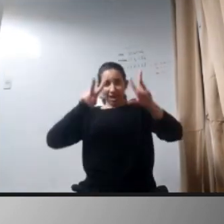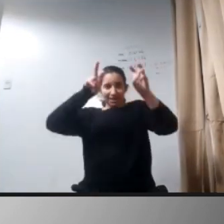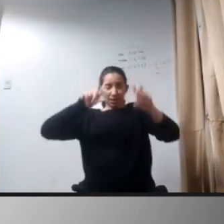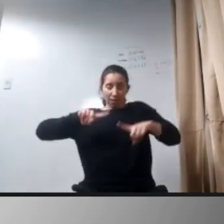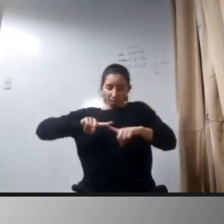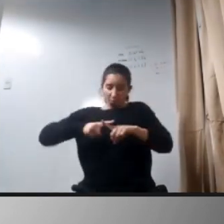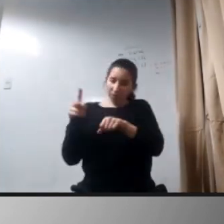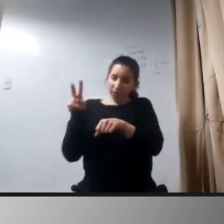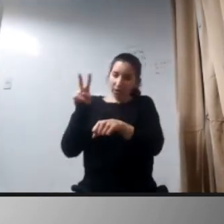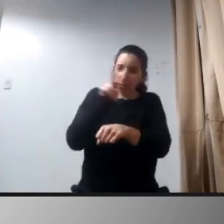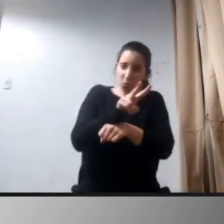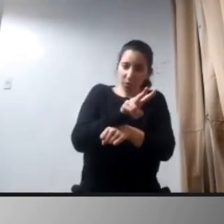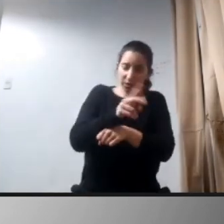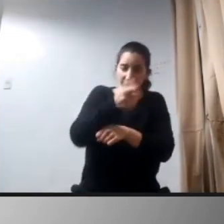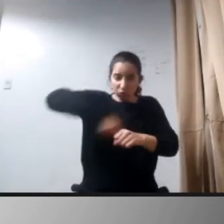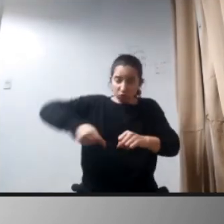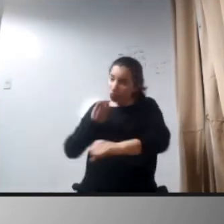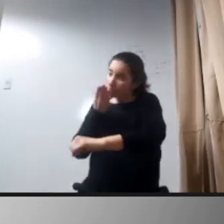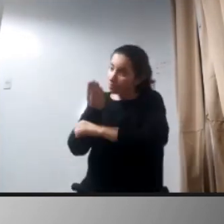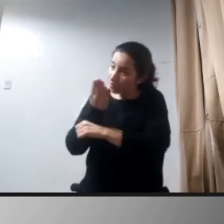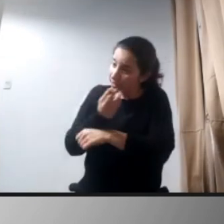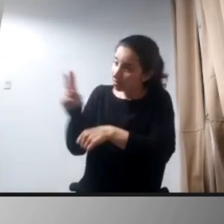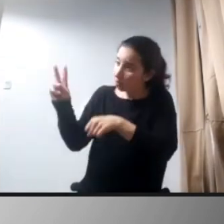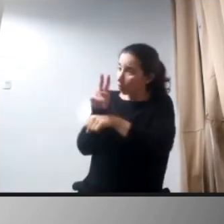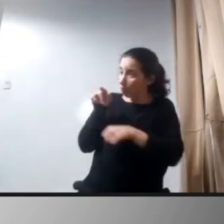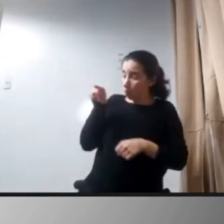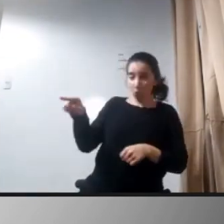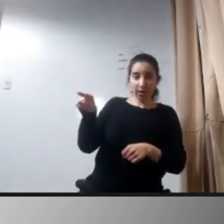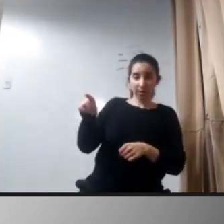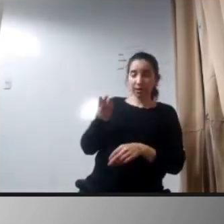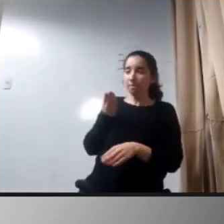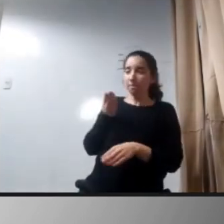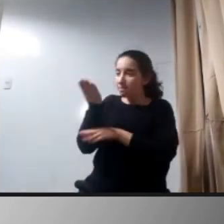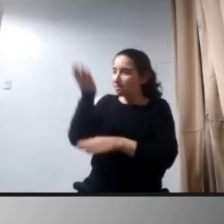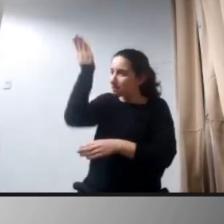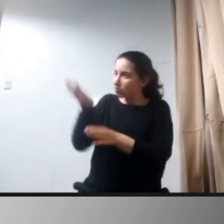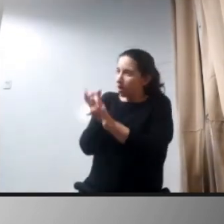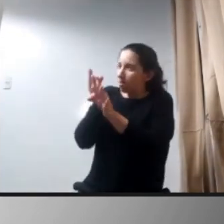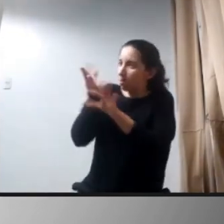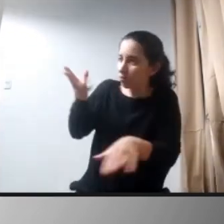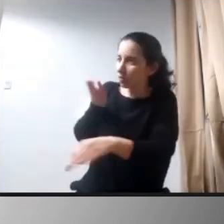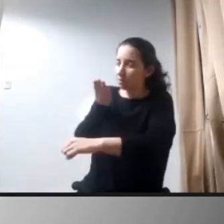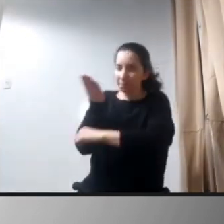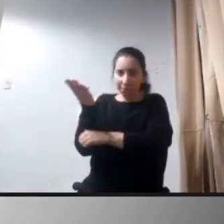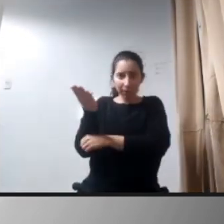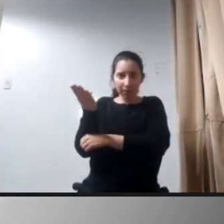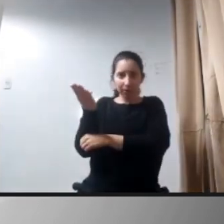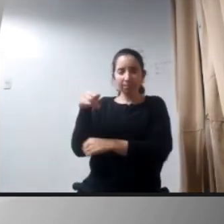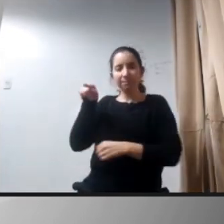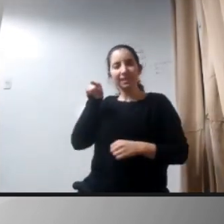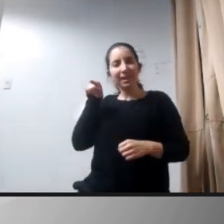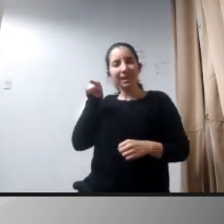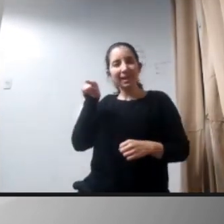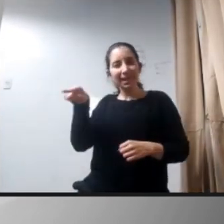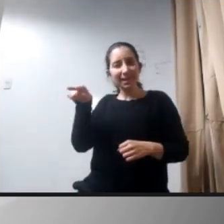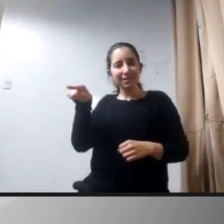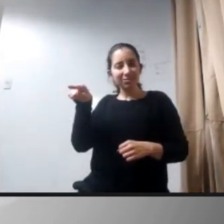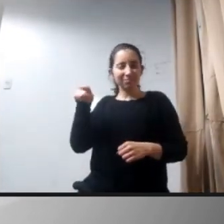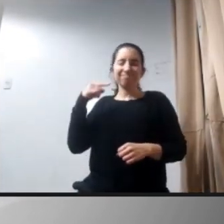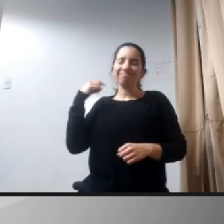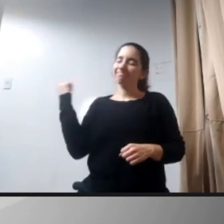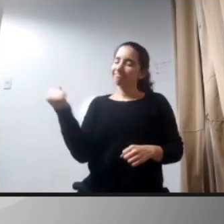al venir de nosotros los mismos demandantes, la formación de los cuidadores, creo que eso sería